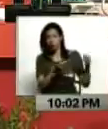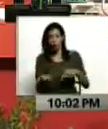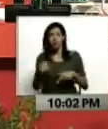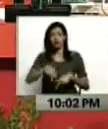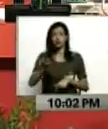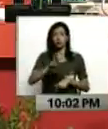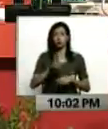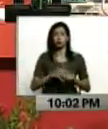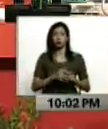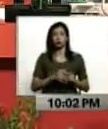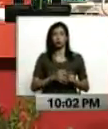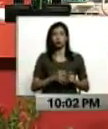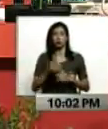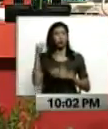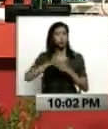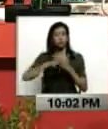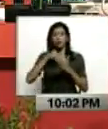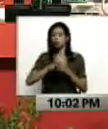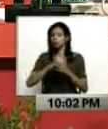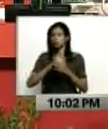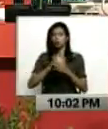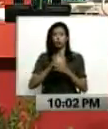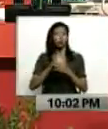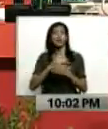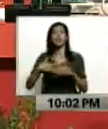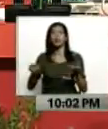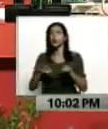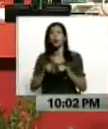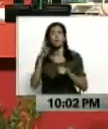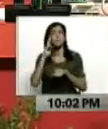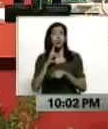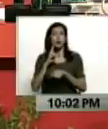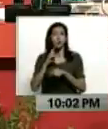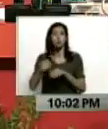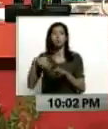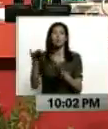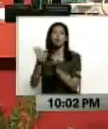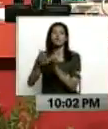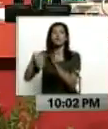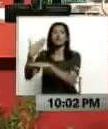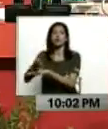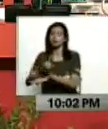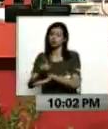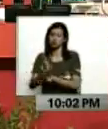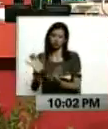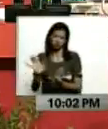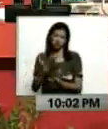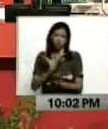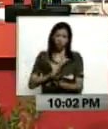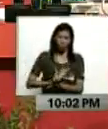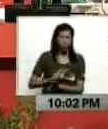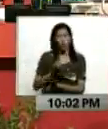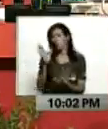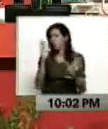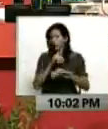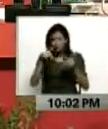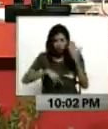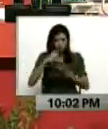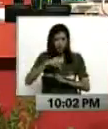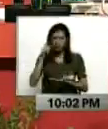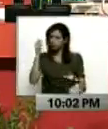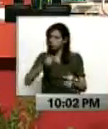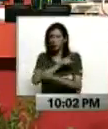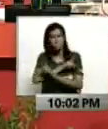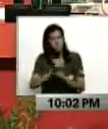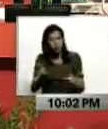luchando por llegar a su pueblo no que no le pasara lo que le pasó a bolívar por eso que yo digo los desmoralizados Aquí no aquí no hay lugar para desmoralizados